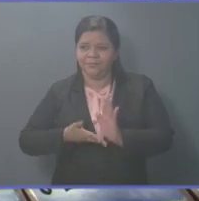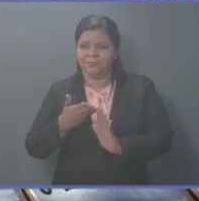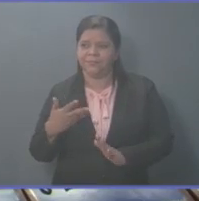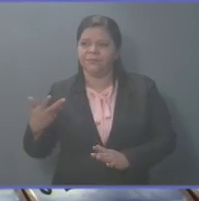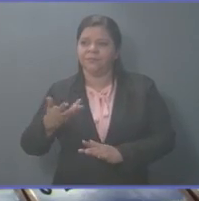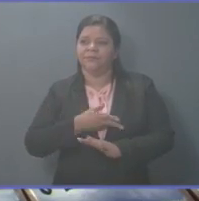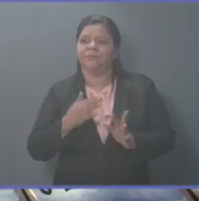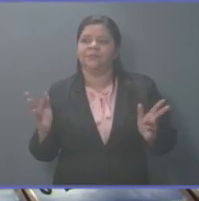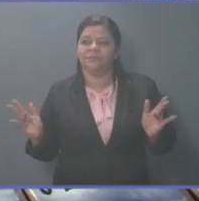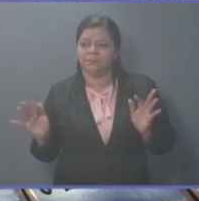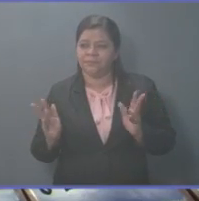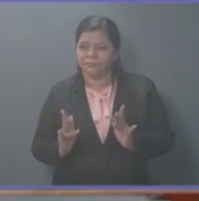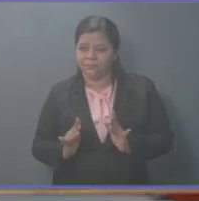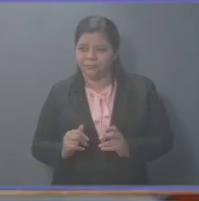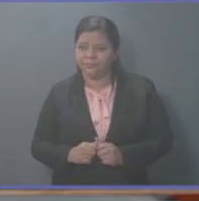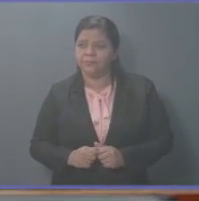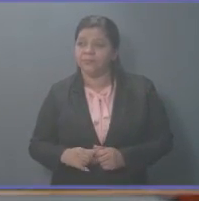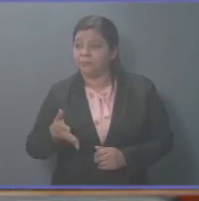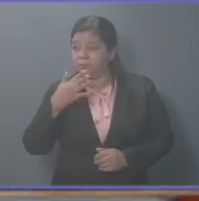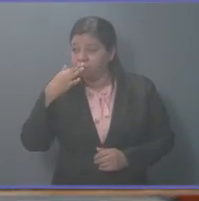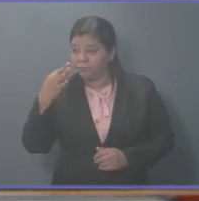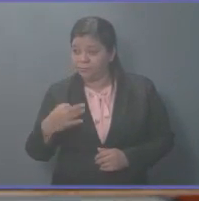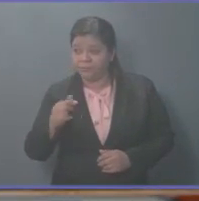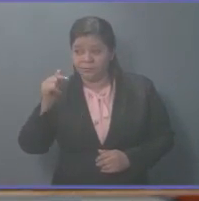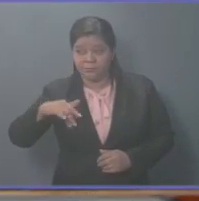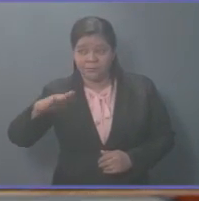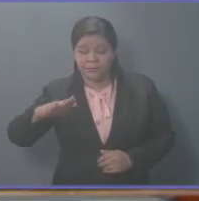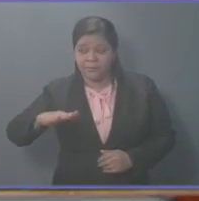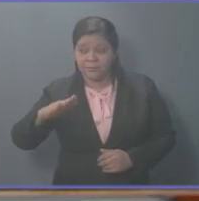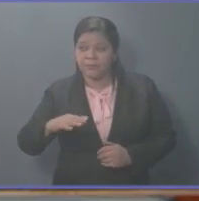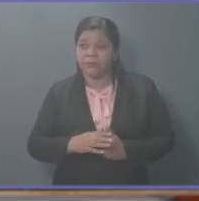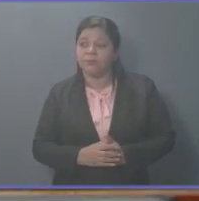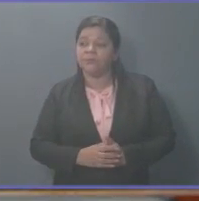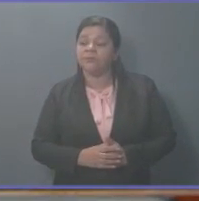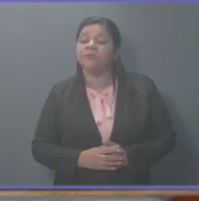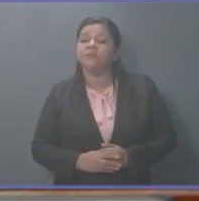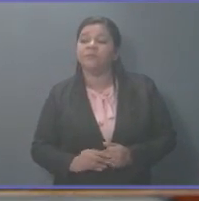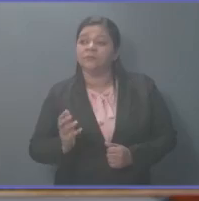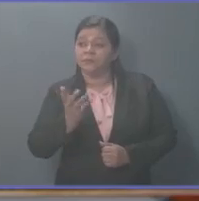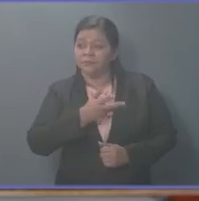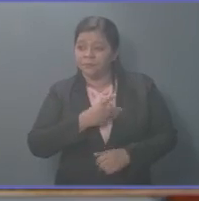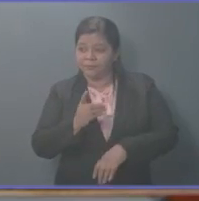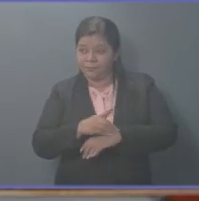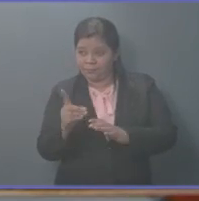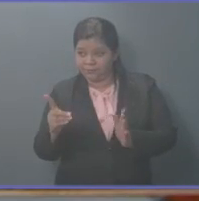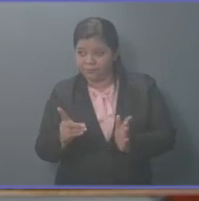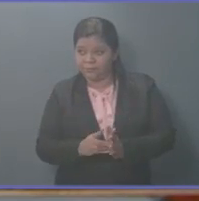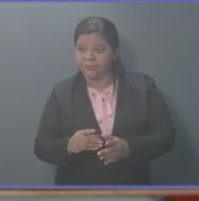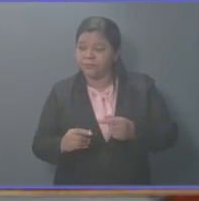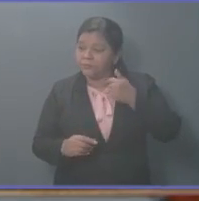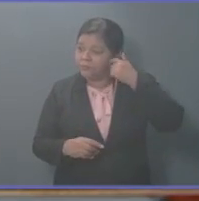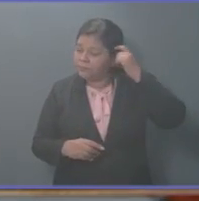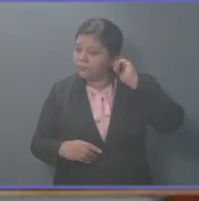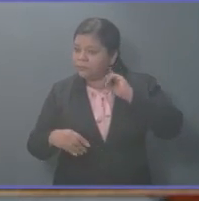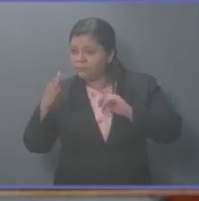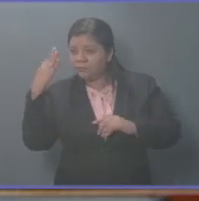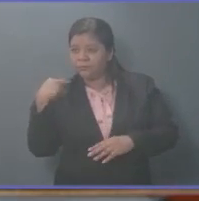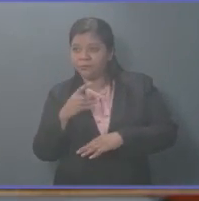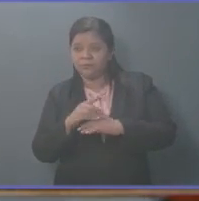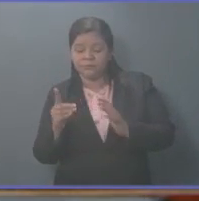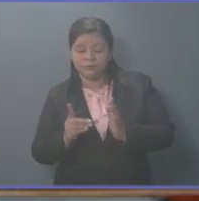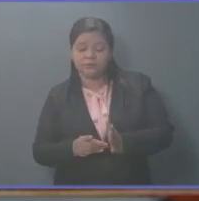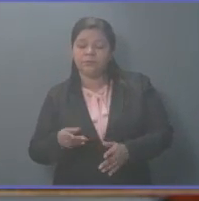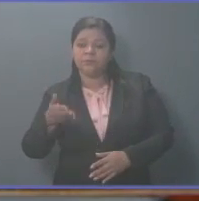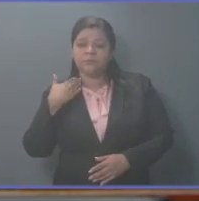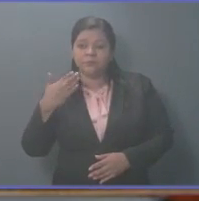sesión plenaria. La verdad es que esta tarde de mucha satisfacción, como diputadas y diputados del departamento también de